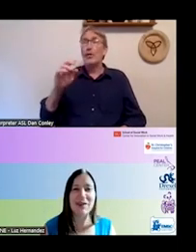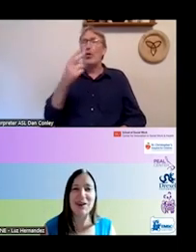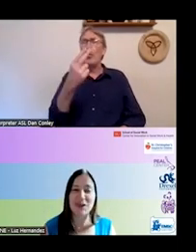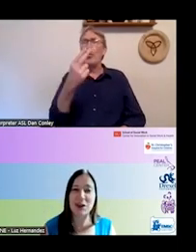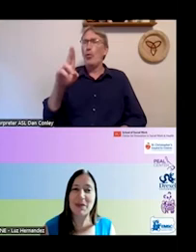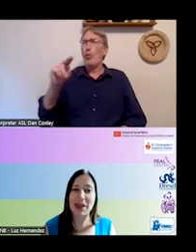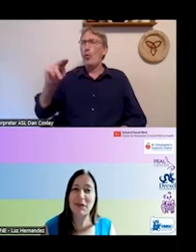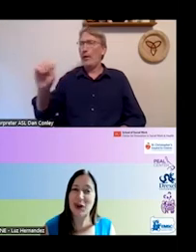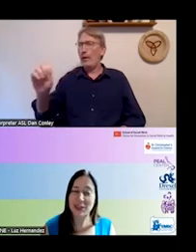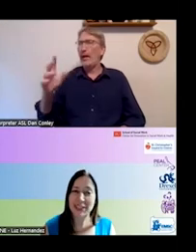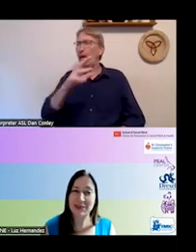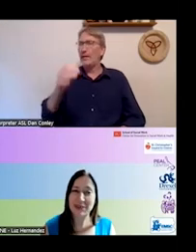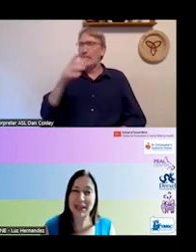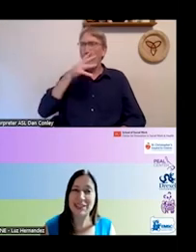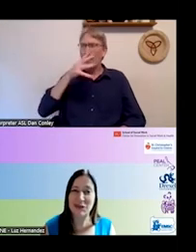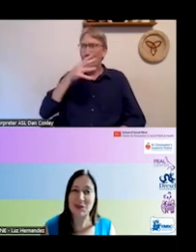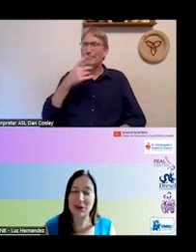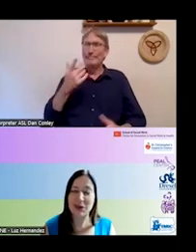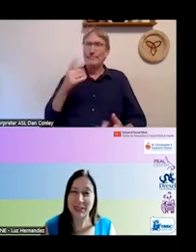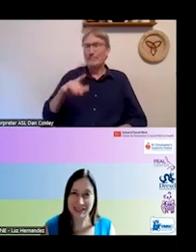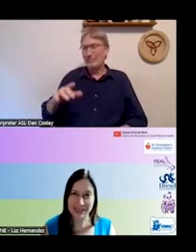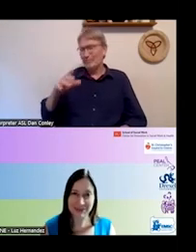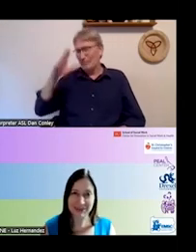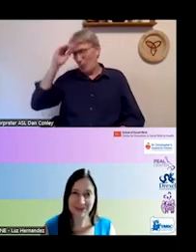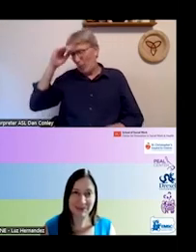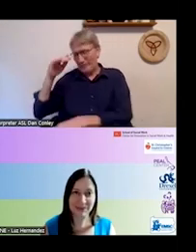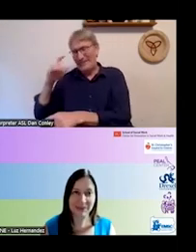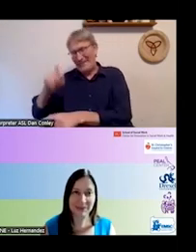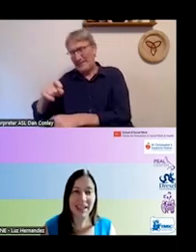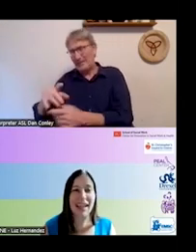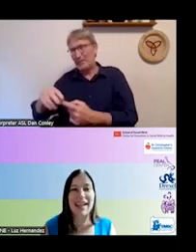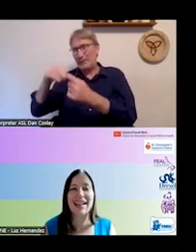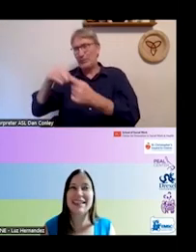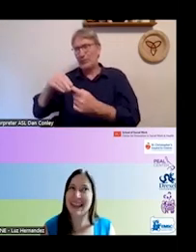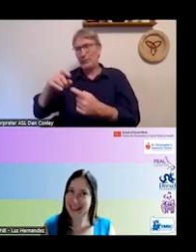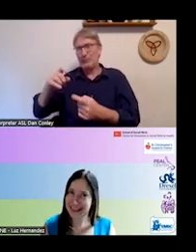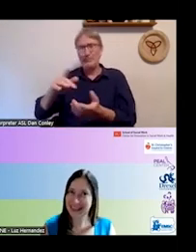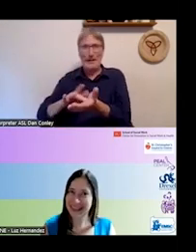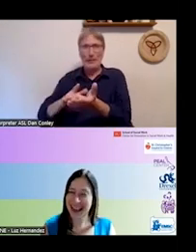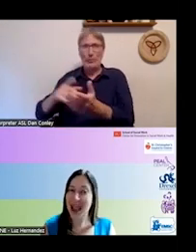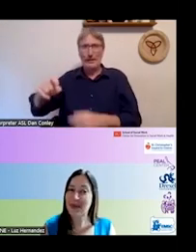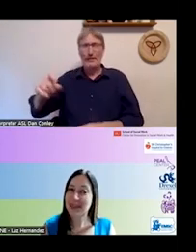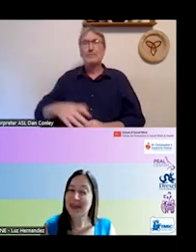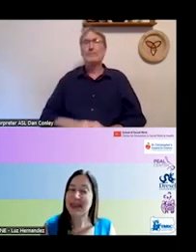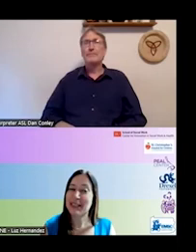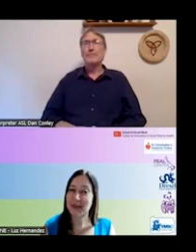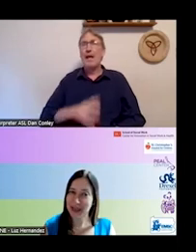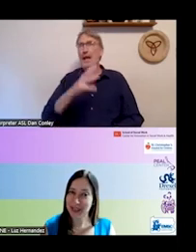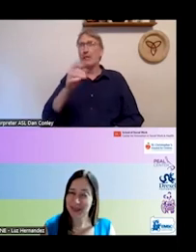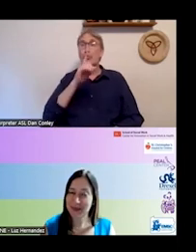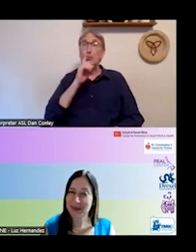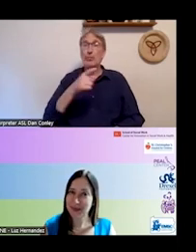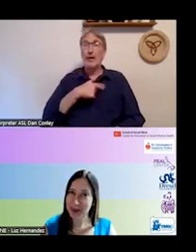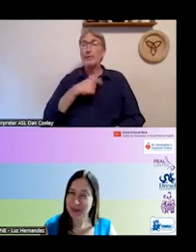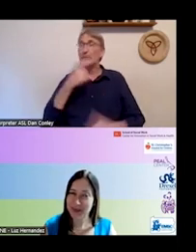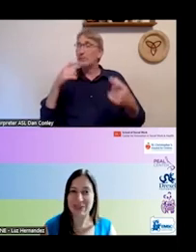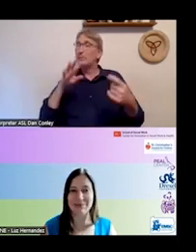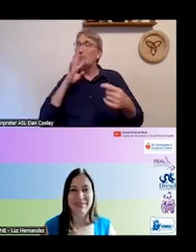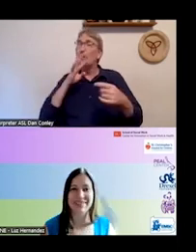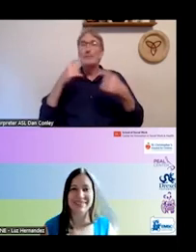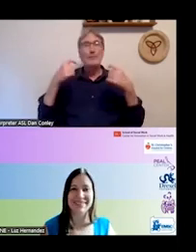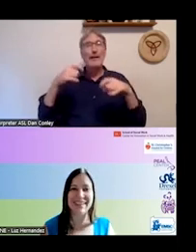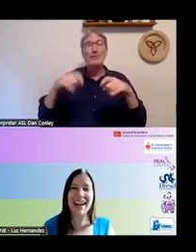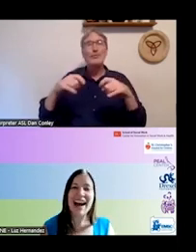the parent of a young man with autism and severe medical needs. And yes, I was speaking Spanish